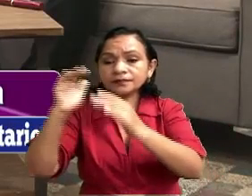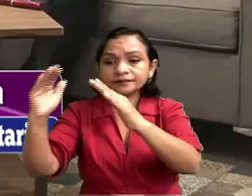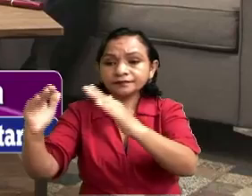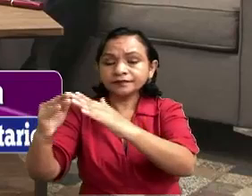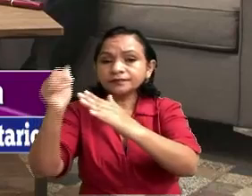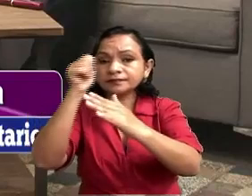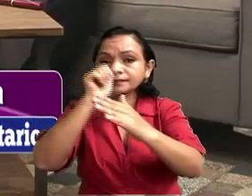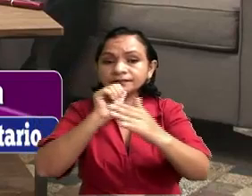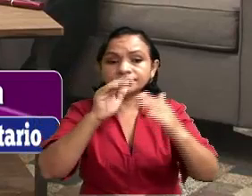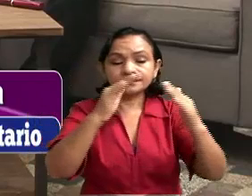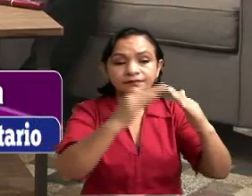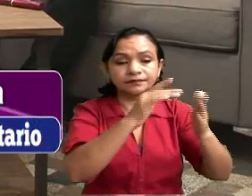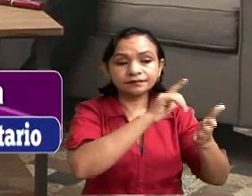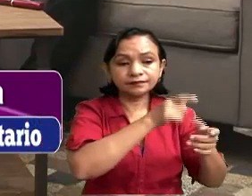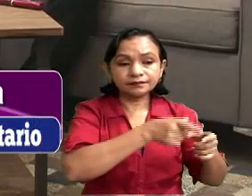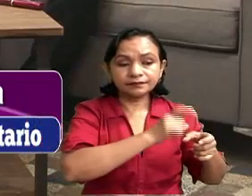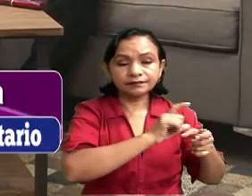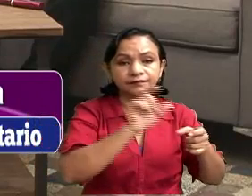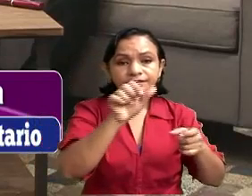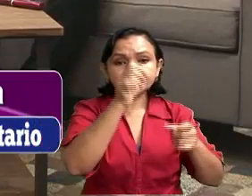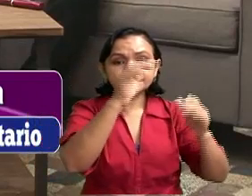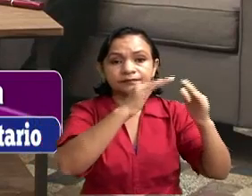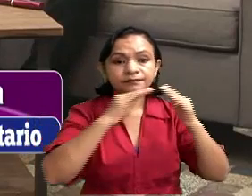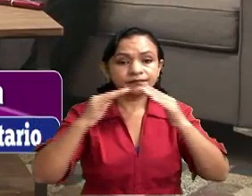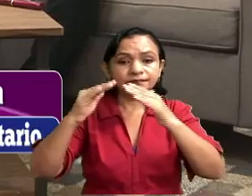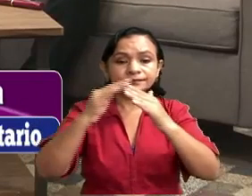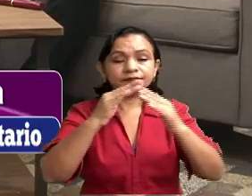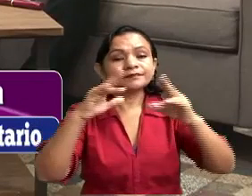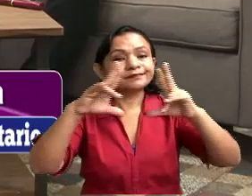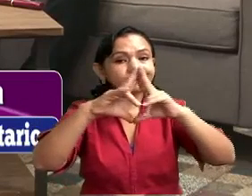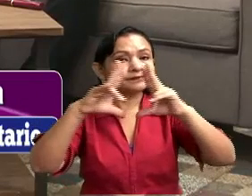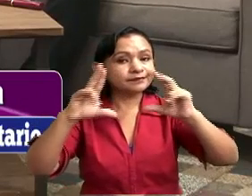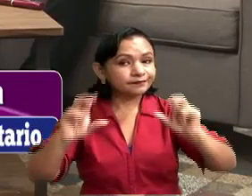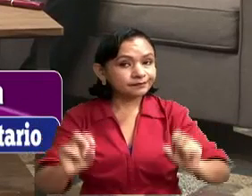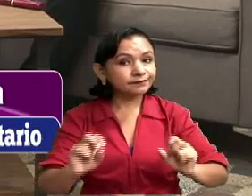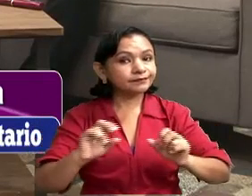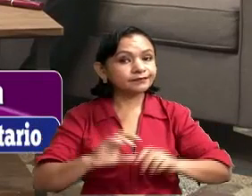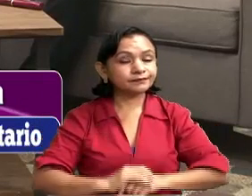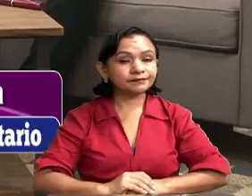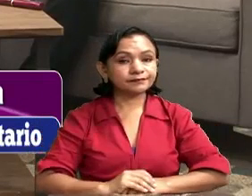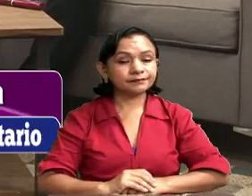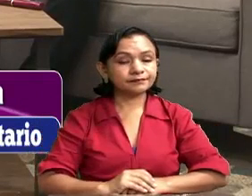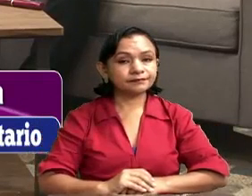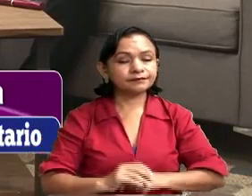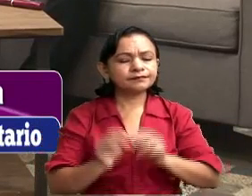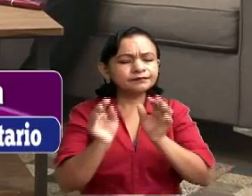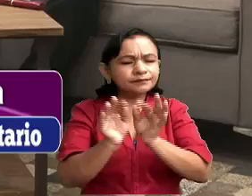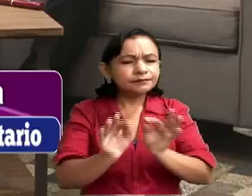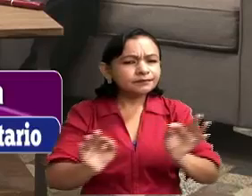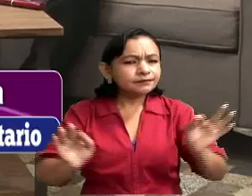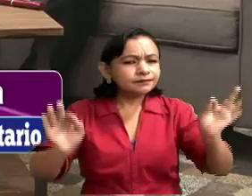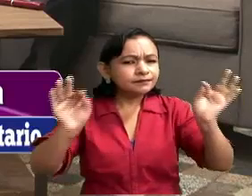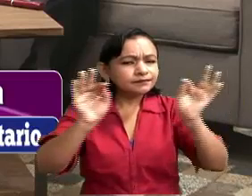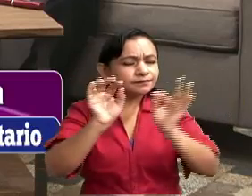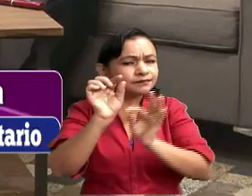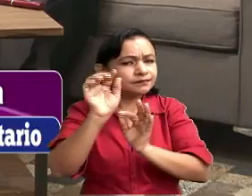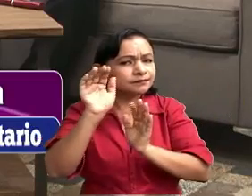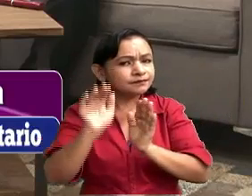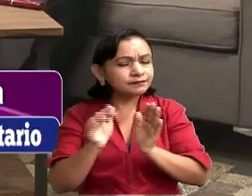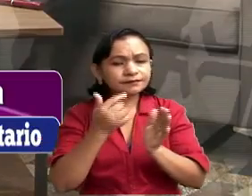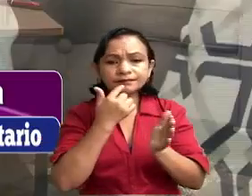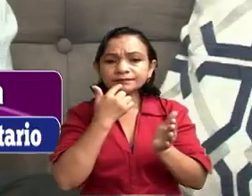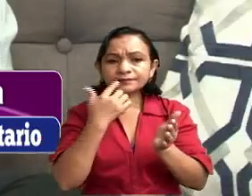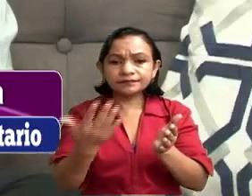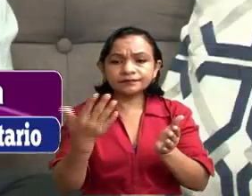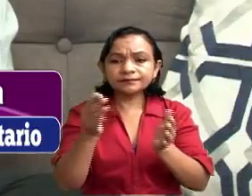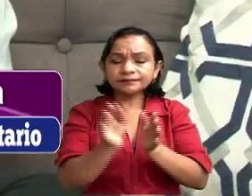y saneamiento en otras ciudades y territorios de nuestro país. No menos importante, y digo no menos